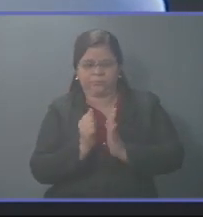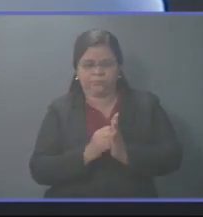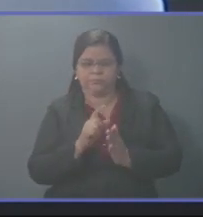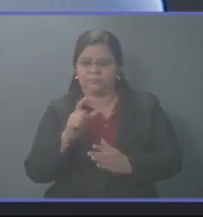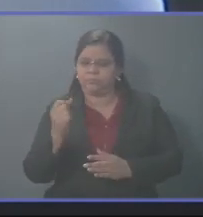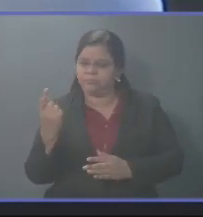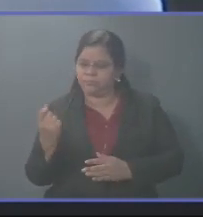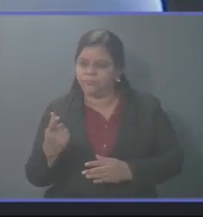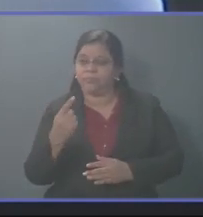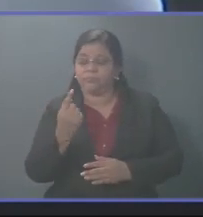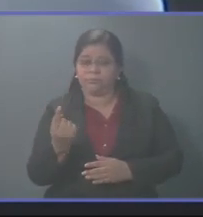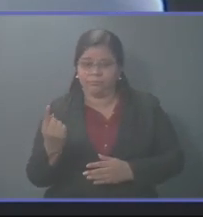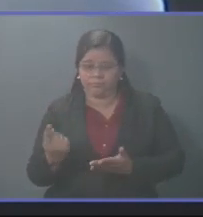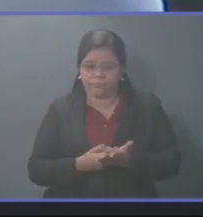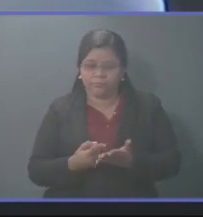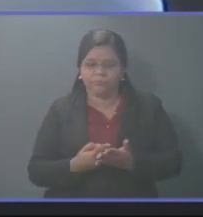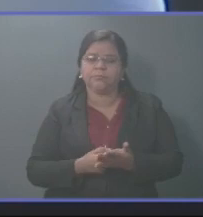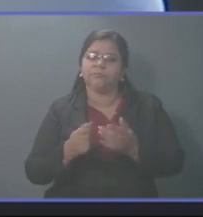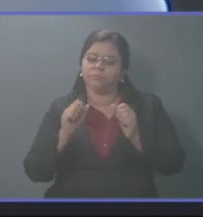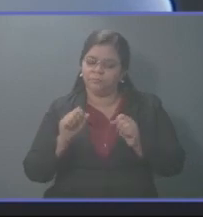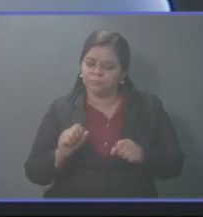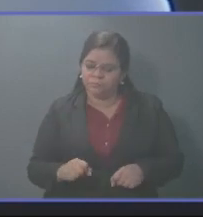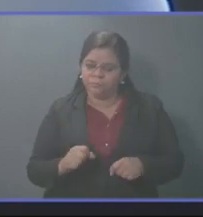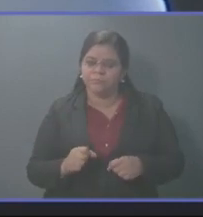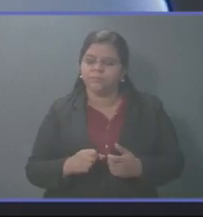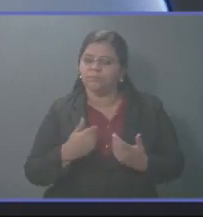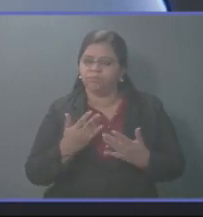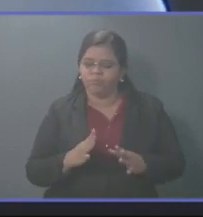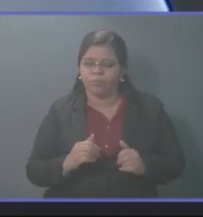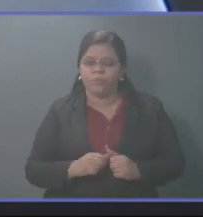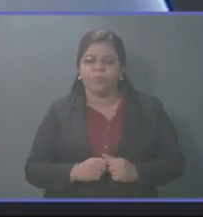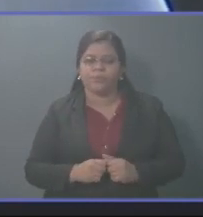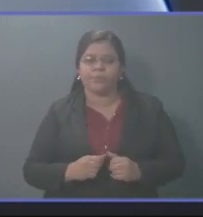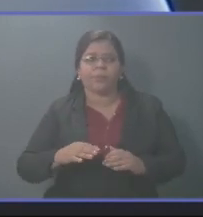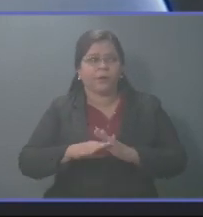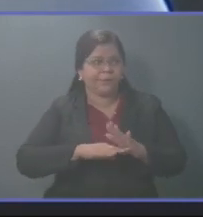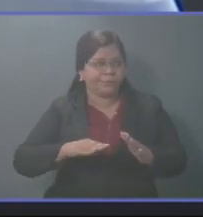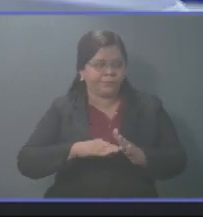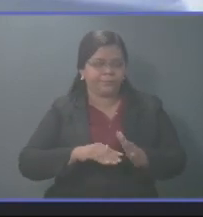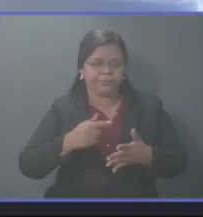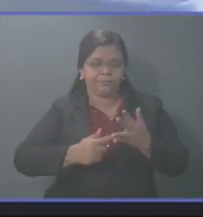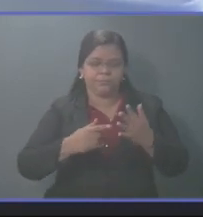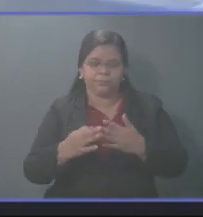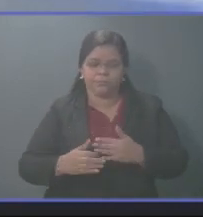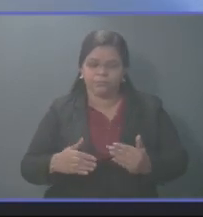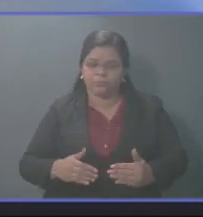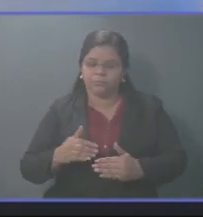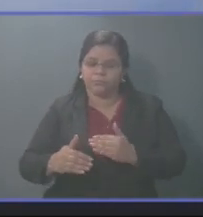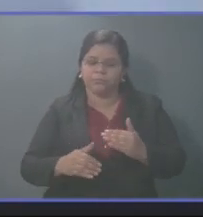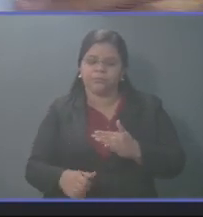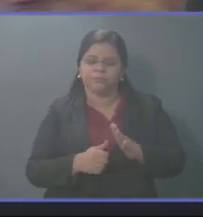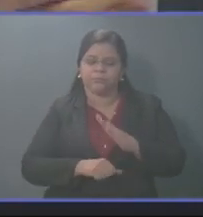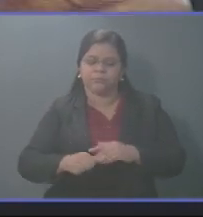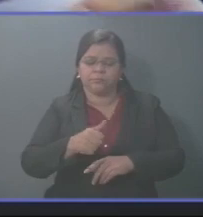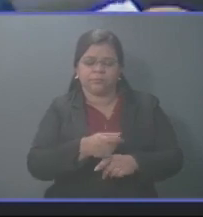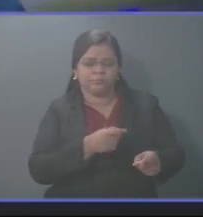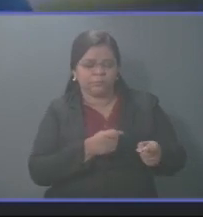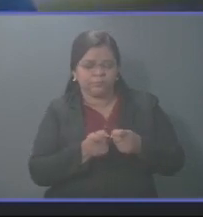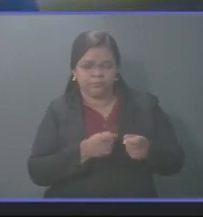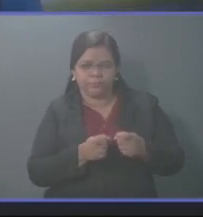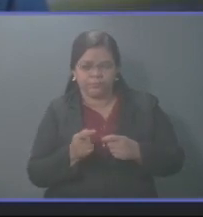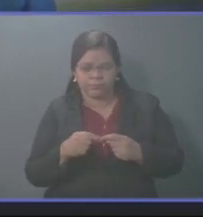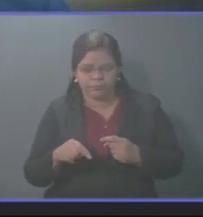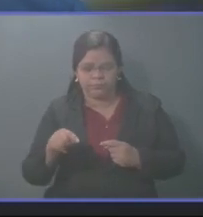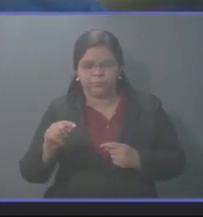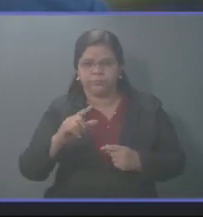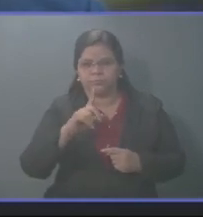Los miembros del tribunal podrán ser recusados por las partes ante el mismo, según lo establecido en la Ley de Procedimientos Administrativos en